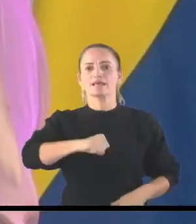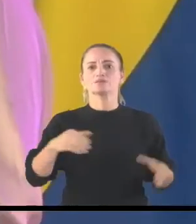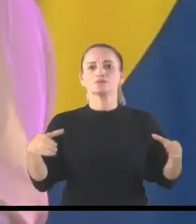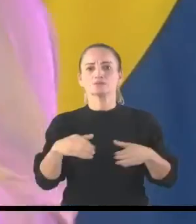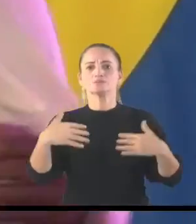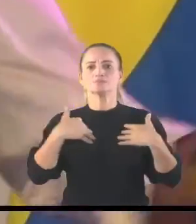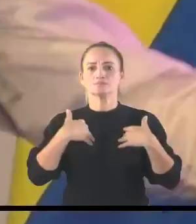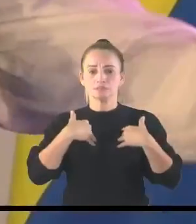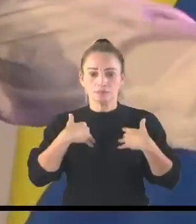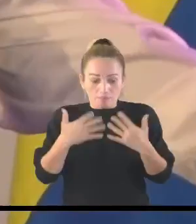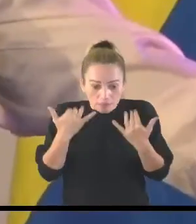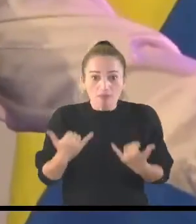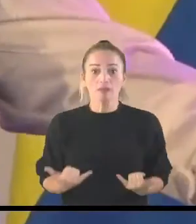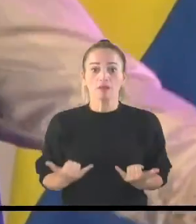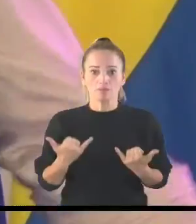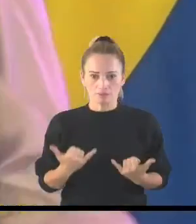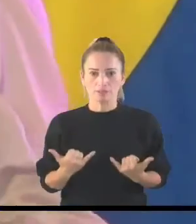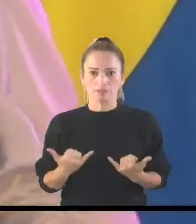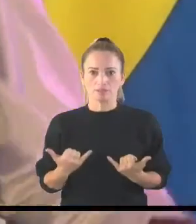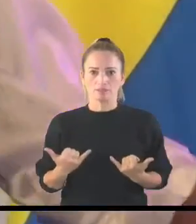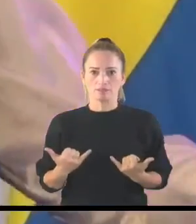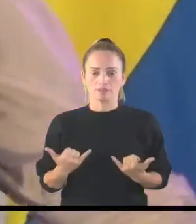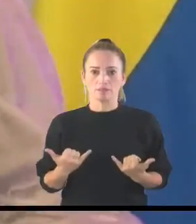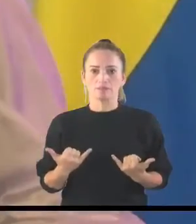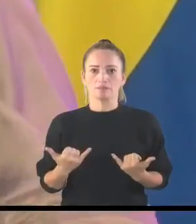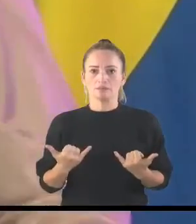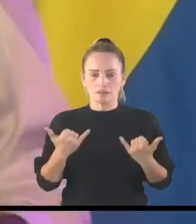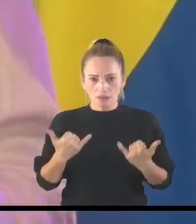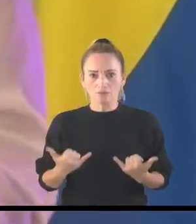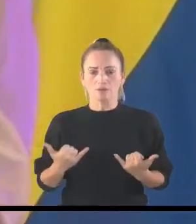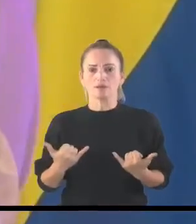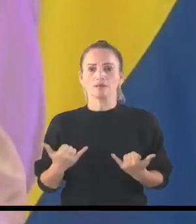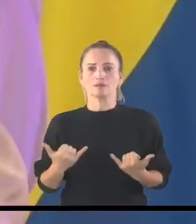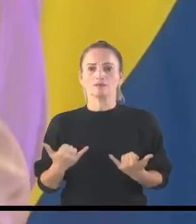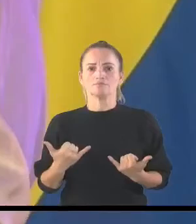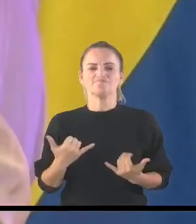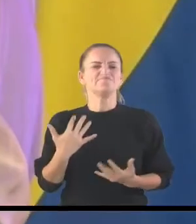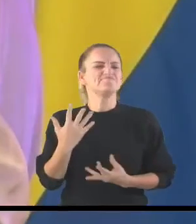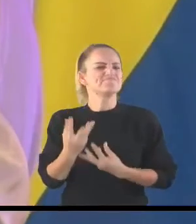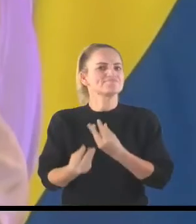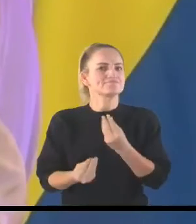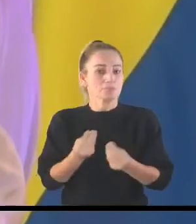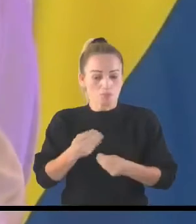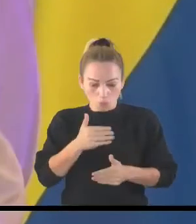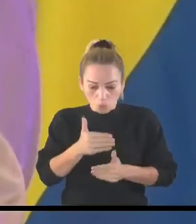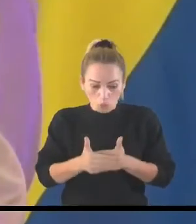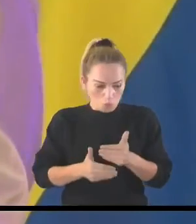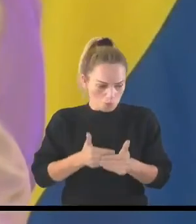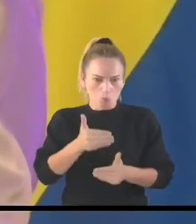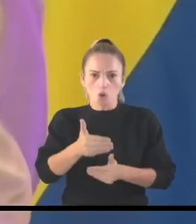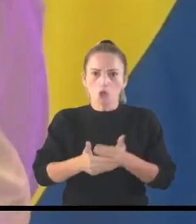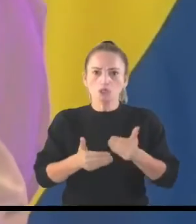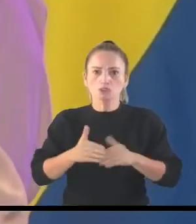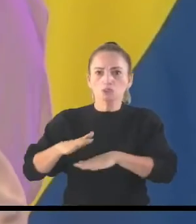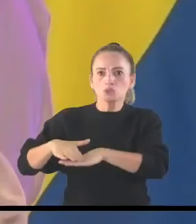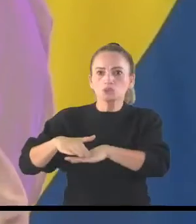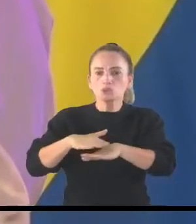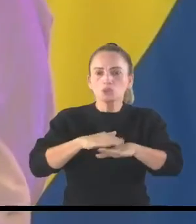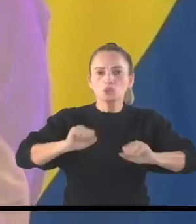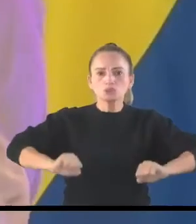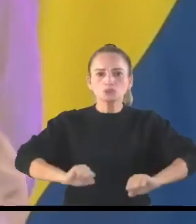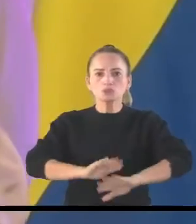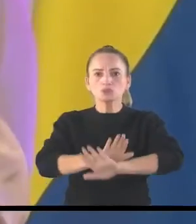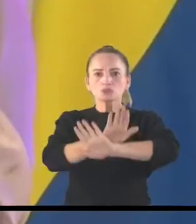víctimas. Hasta ahora se está haciendo un proceso de esclarecimiento sobre